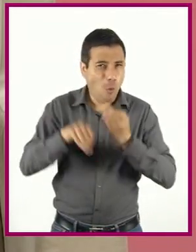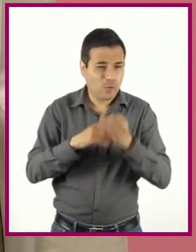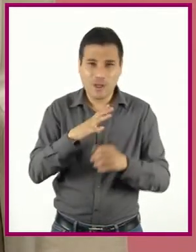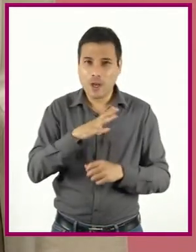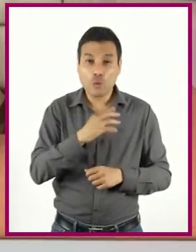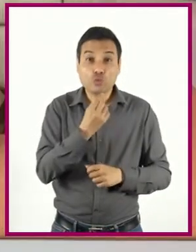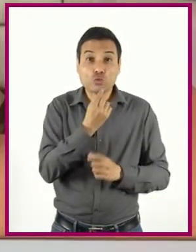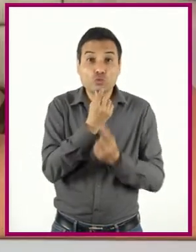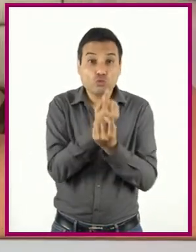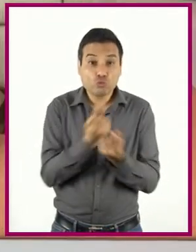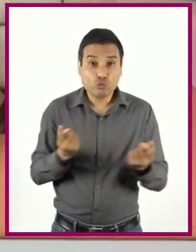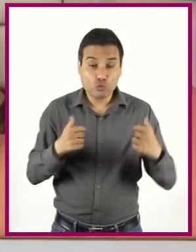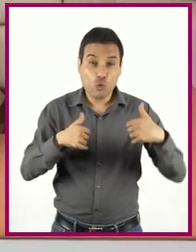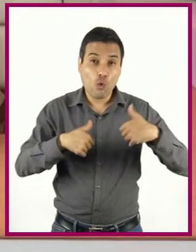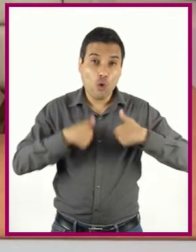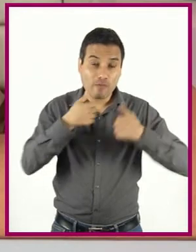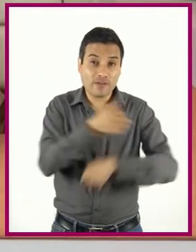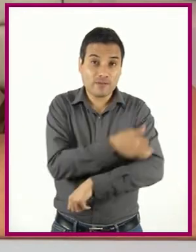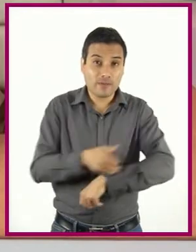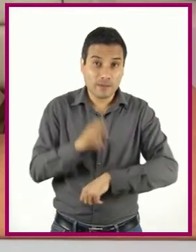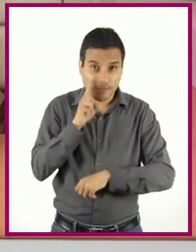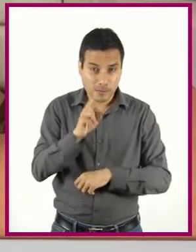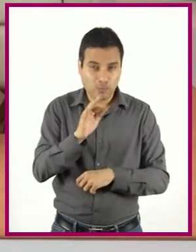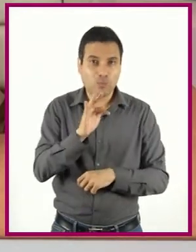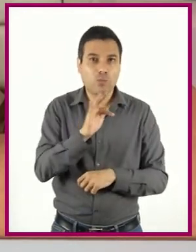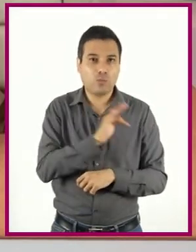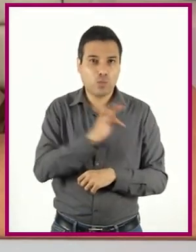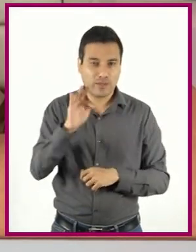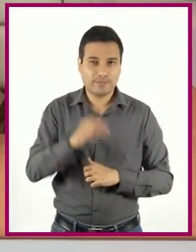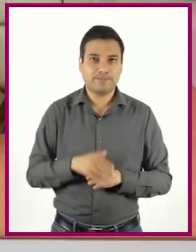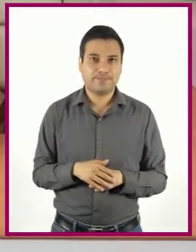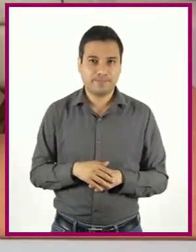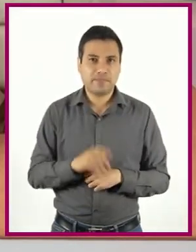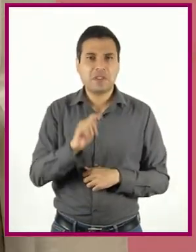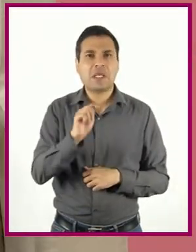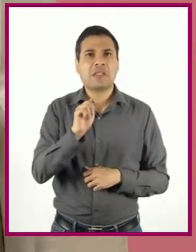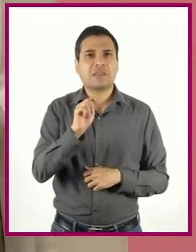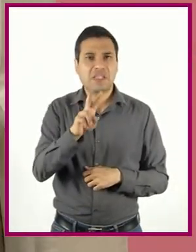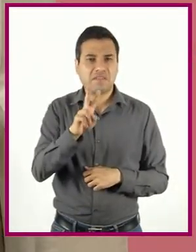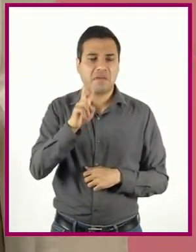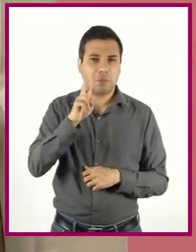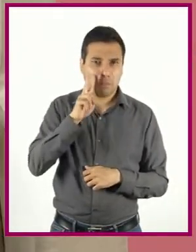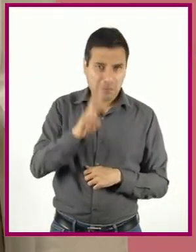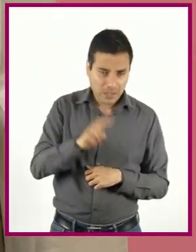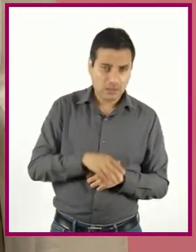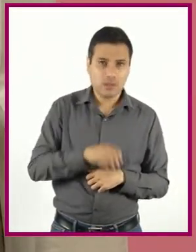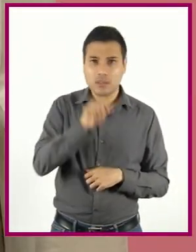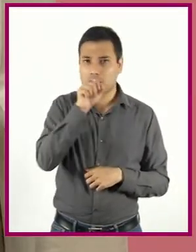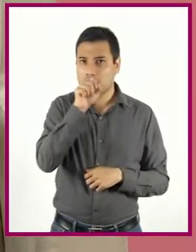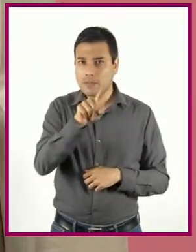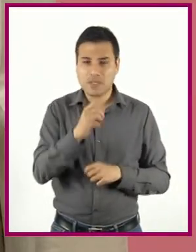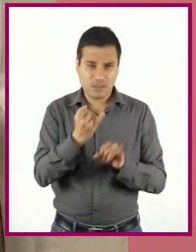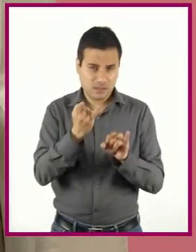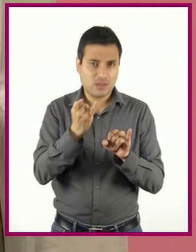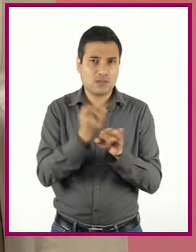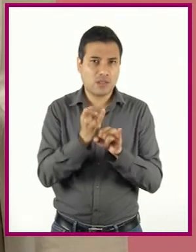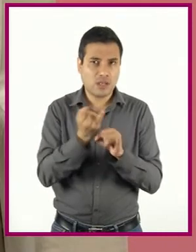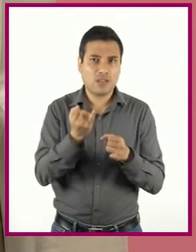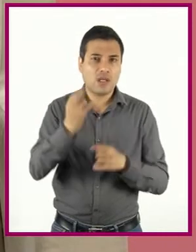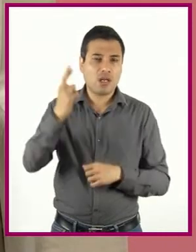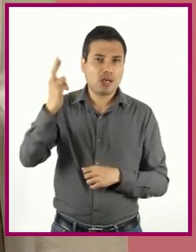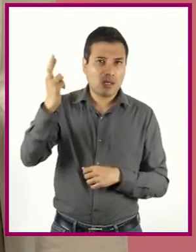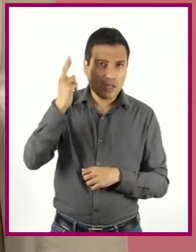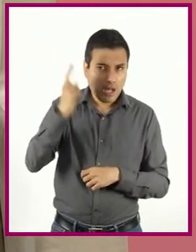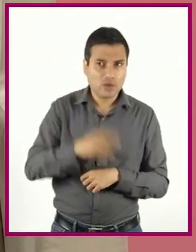niños, adolescentes y familias. No solo a través de la televisión, sino también del internet, del radio, y